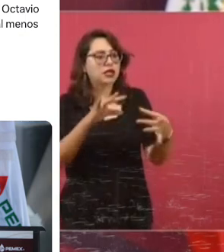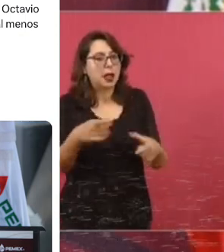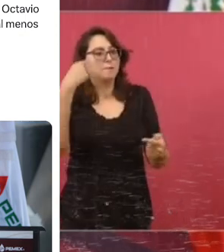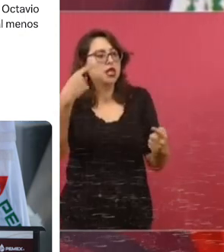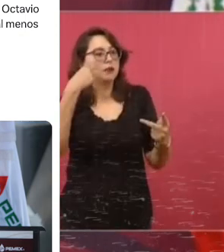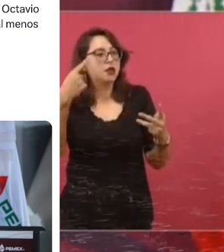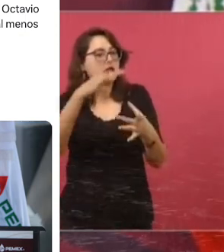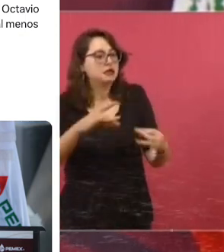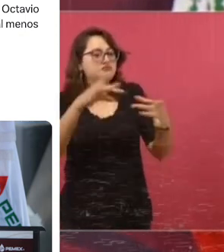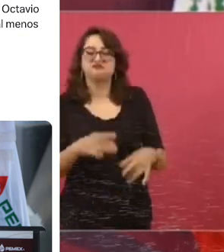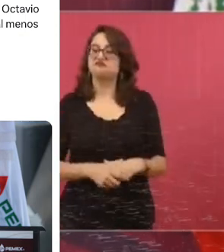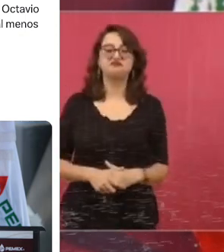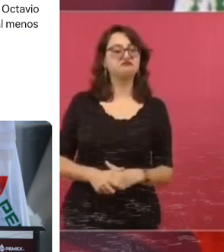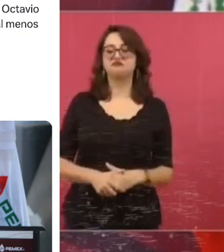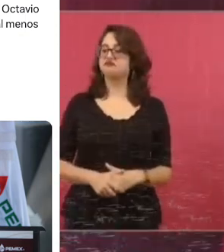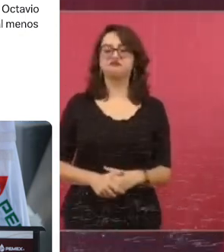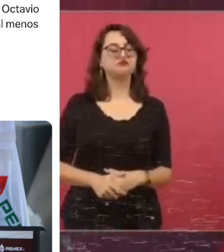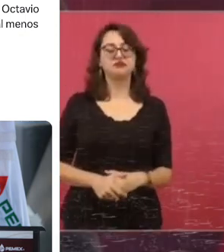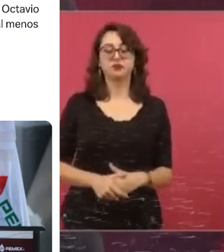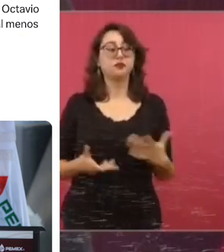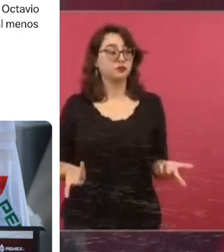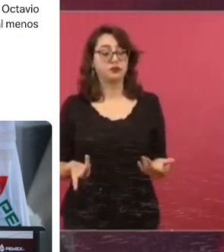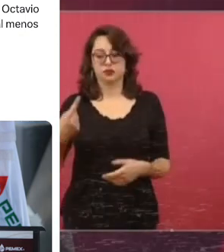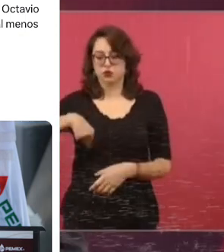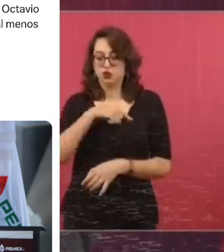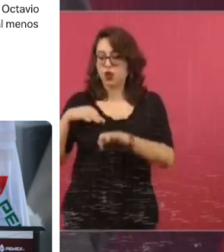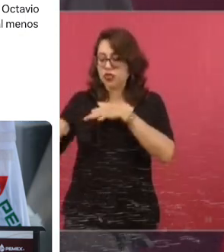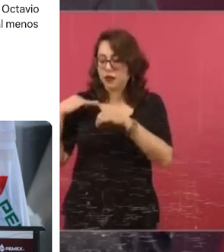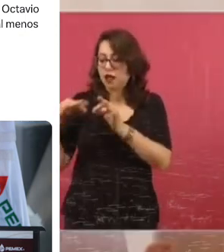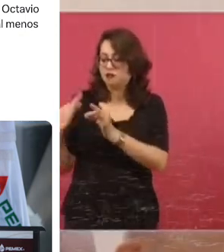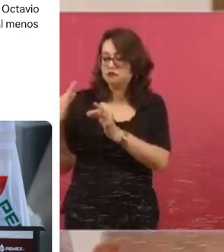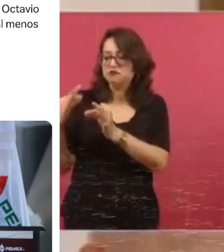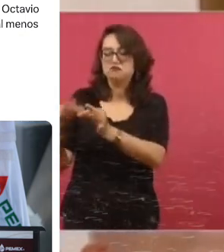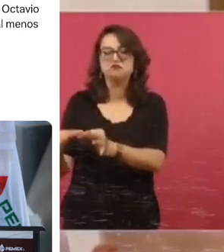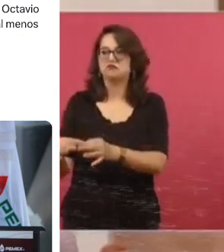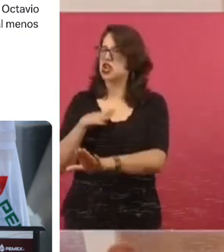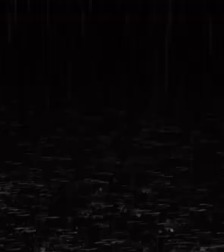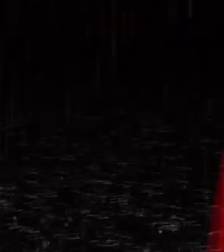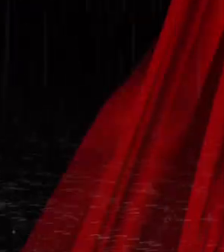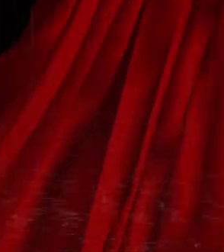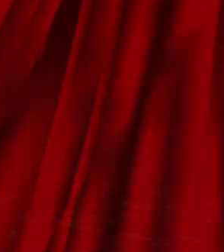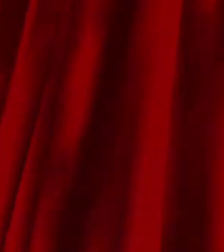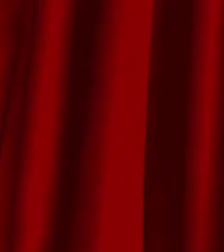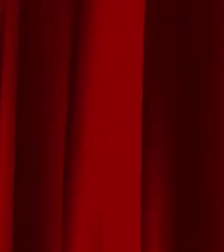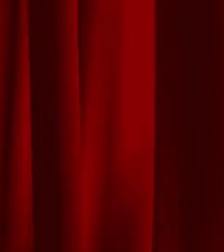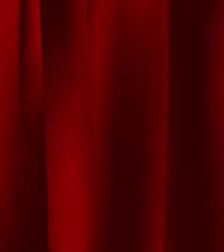si le ensartas, pierdes. Y si no le ensartas, perdiste.